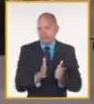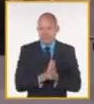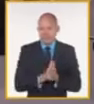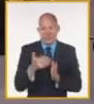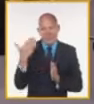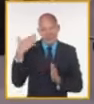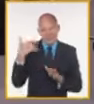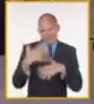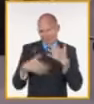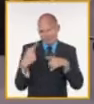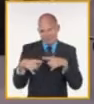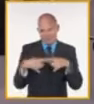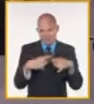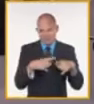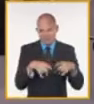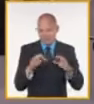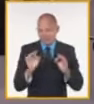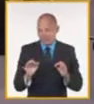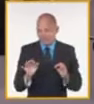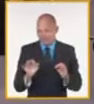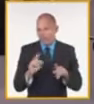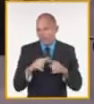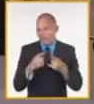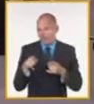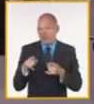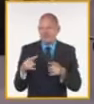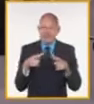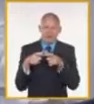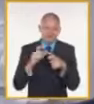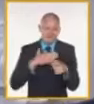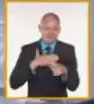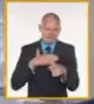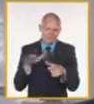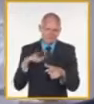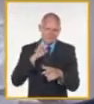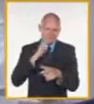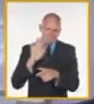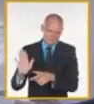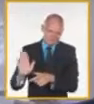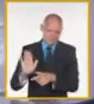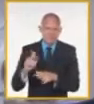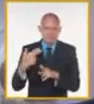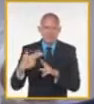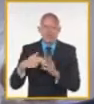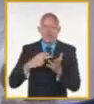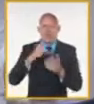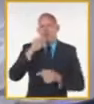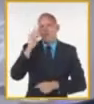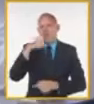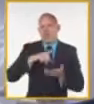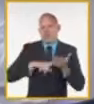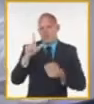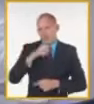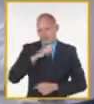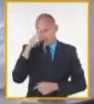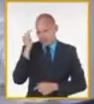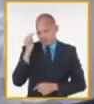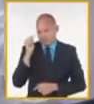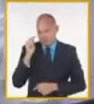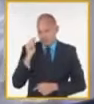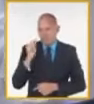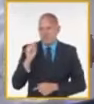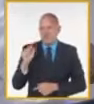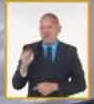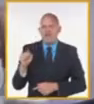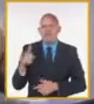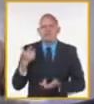interesante porque una organización que estaba en la década de 90 que el partido unidad nacional democrática tenía un campamento